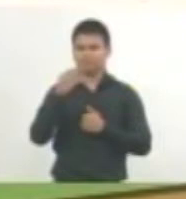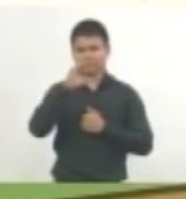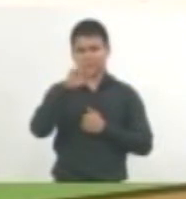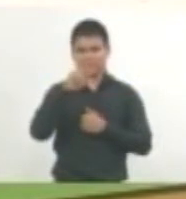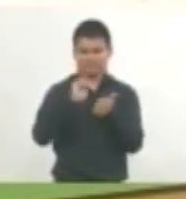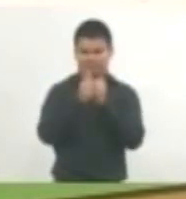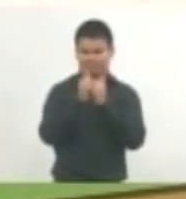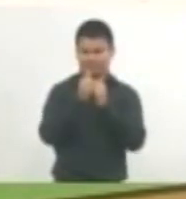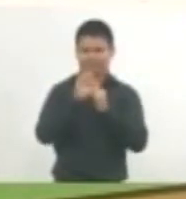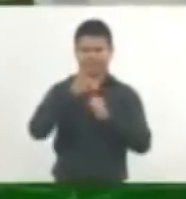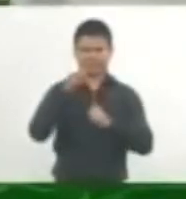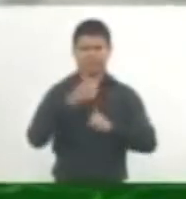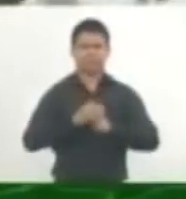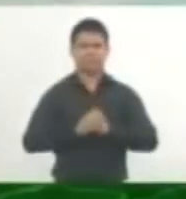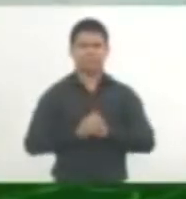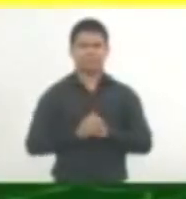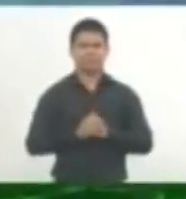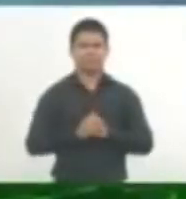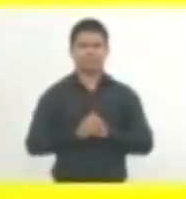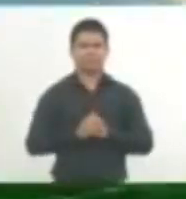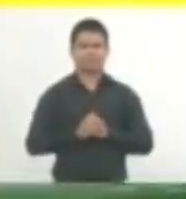actualidad deportiva.